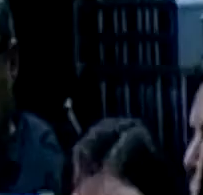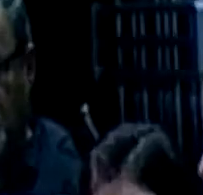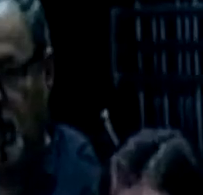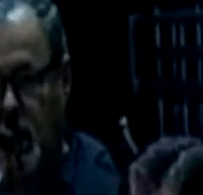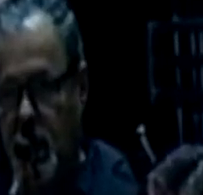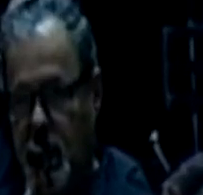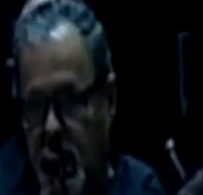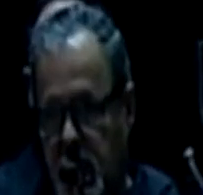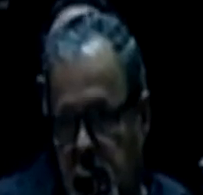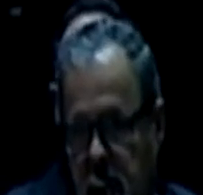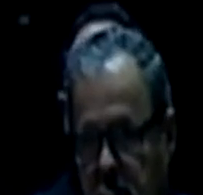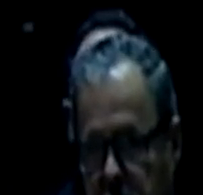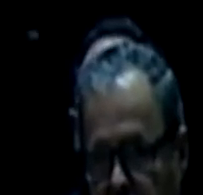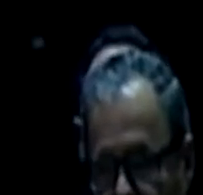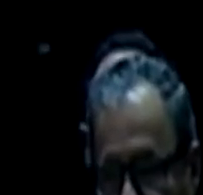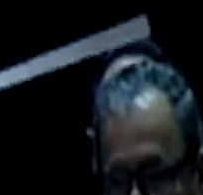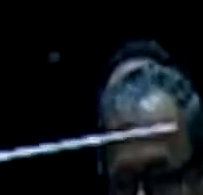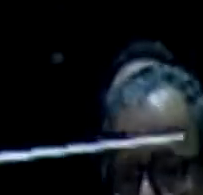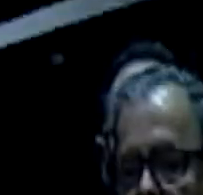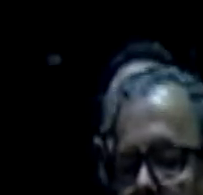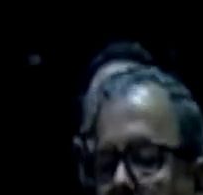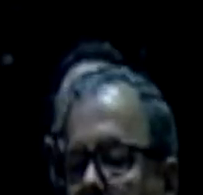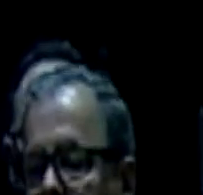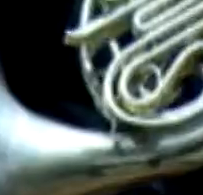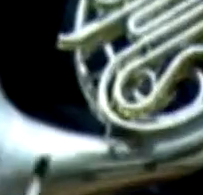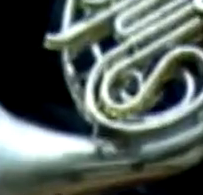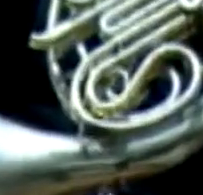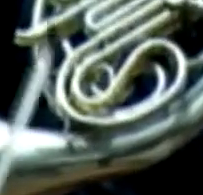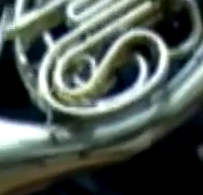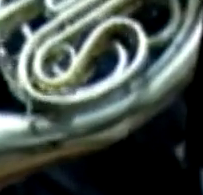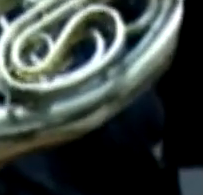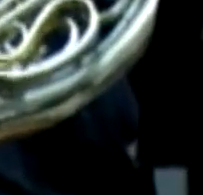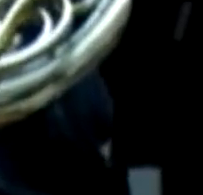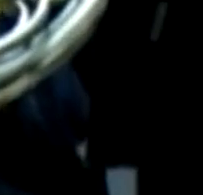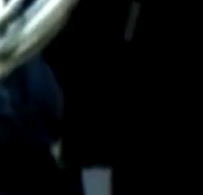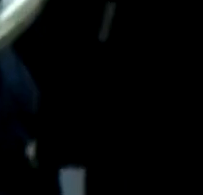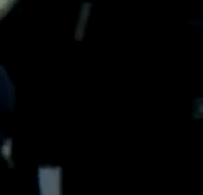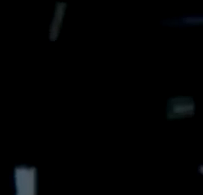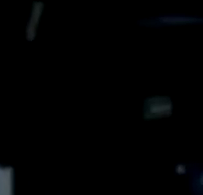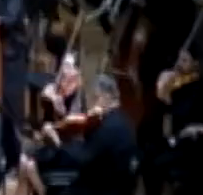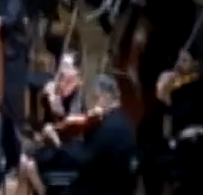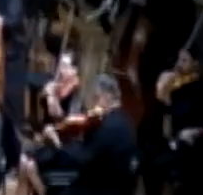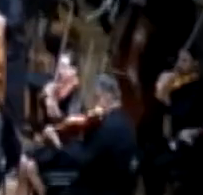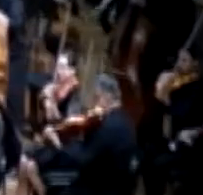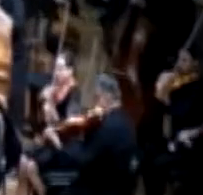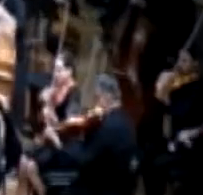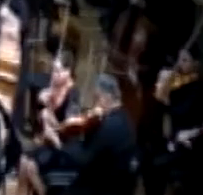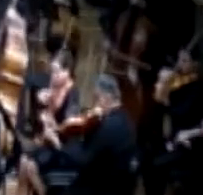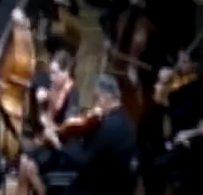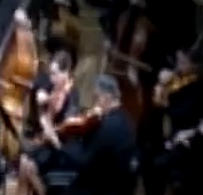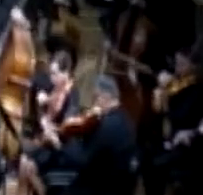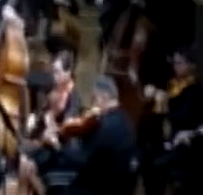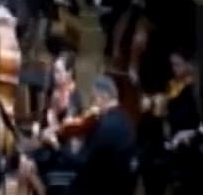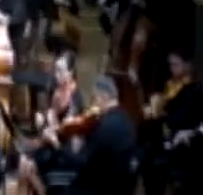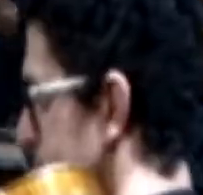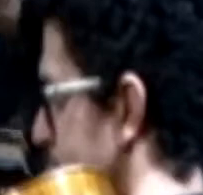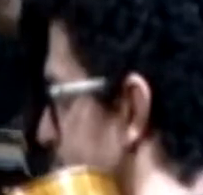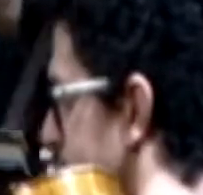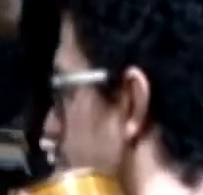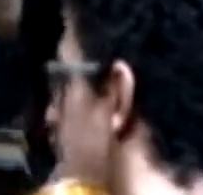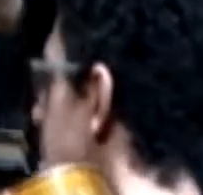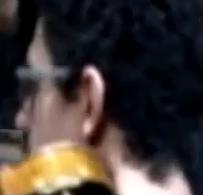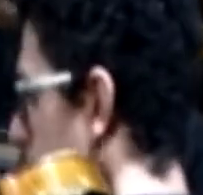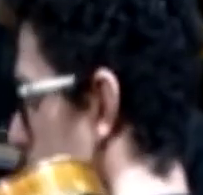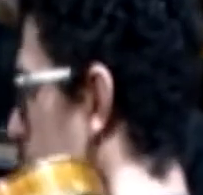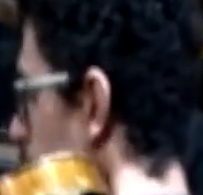Disfrute del cuarto concierto de la Orquesta Sinfónica Nacional de la temporada 2019 Mujeres en la Música,